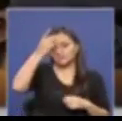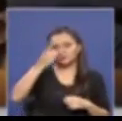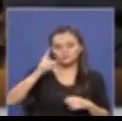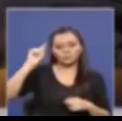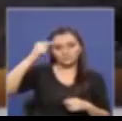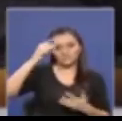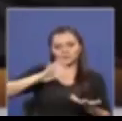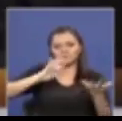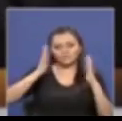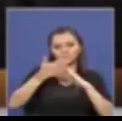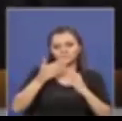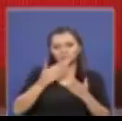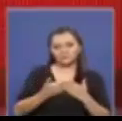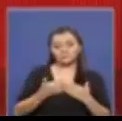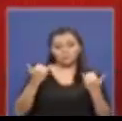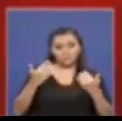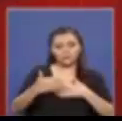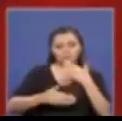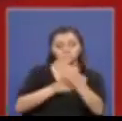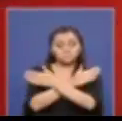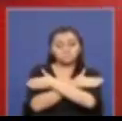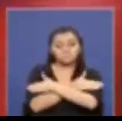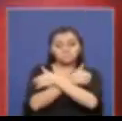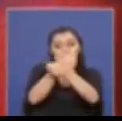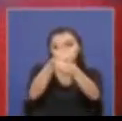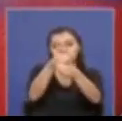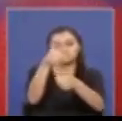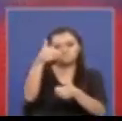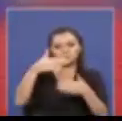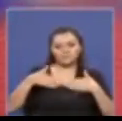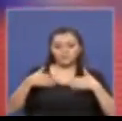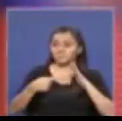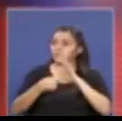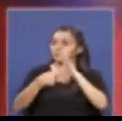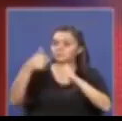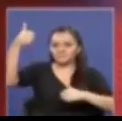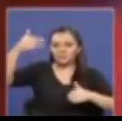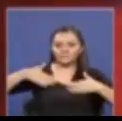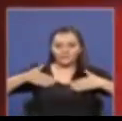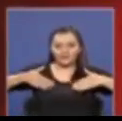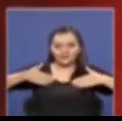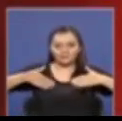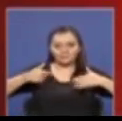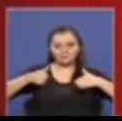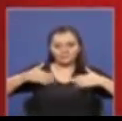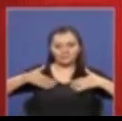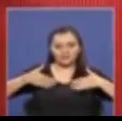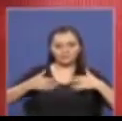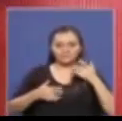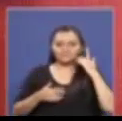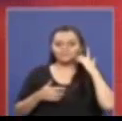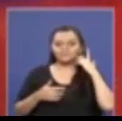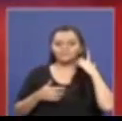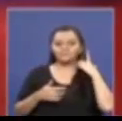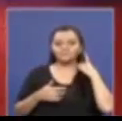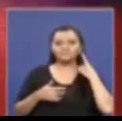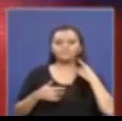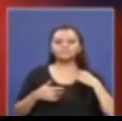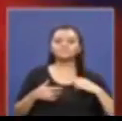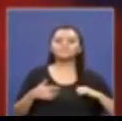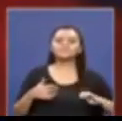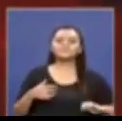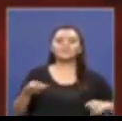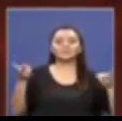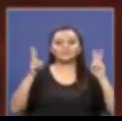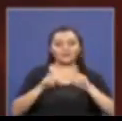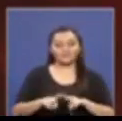del gobierno de la Revolución Ciudadana. Y hemos avanzado mucho, y felicitaciones, ¿no? Estuve muy contento de la presentación de los compañeros de eficiencia energética. Y bueno, también tratamos algo